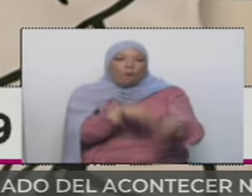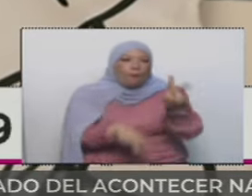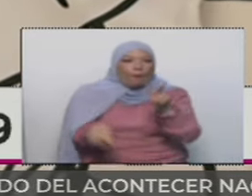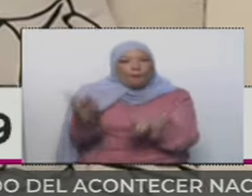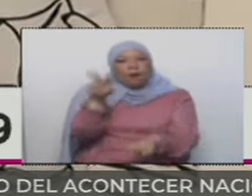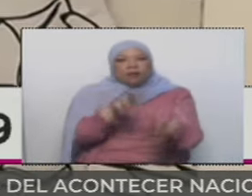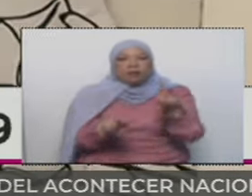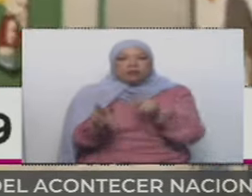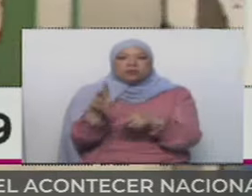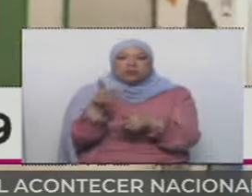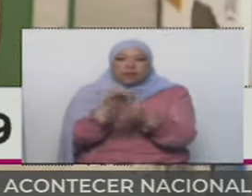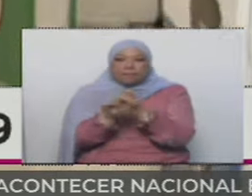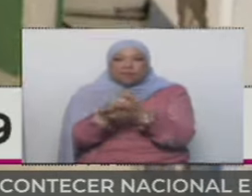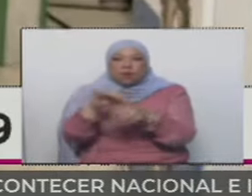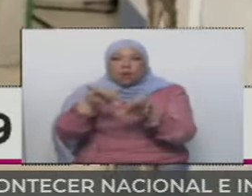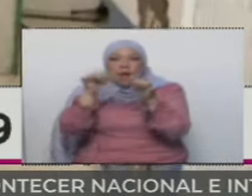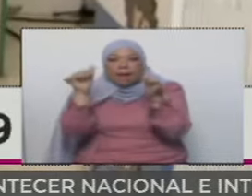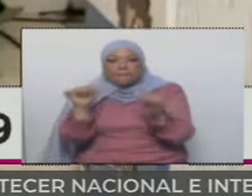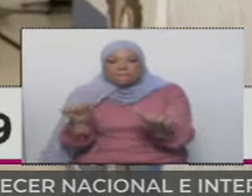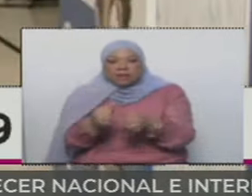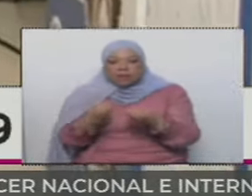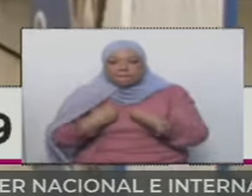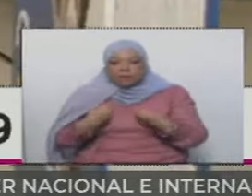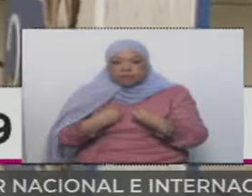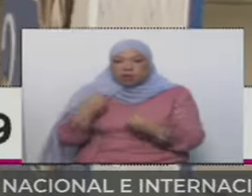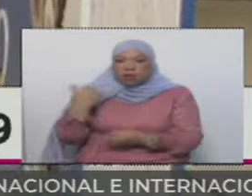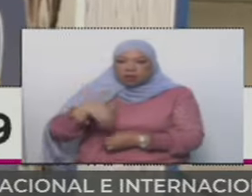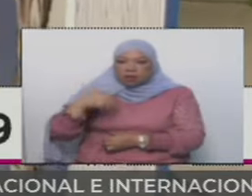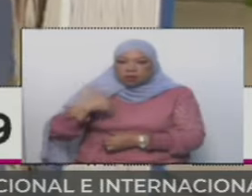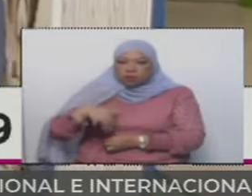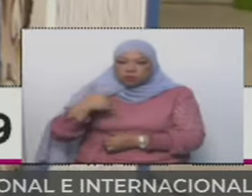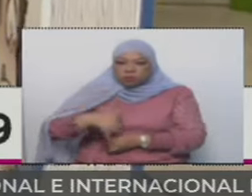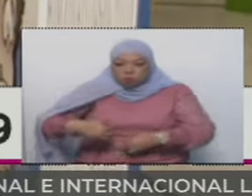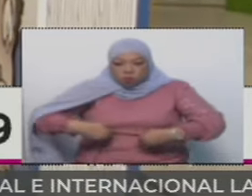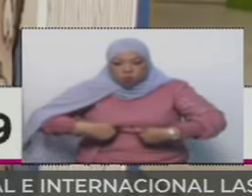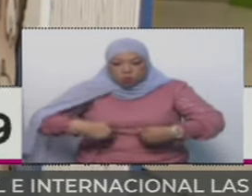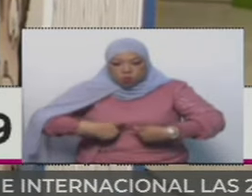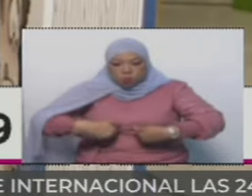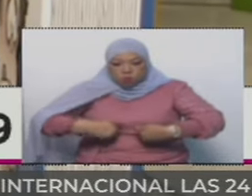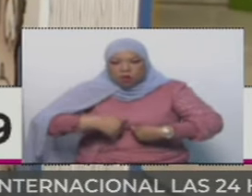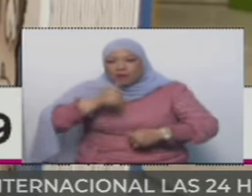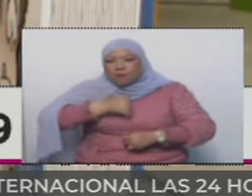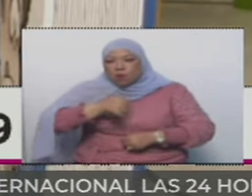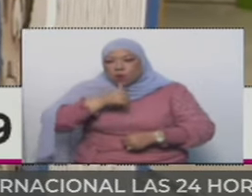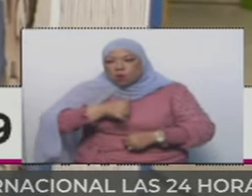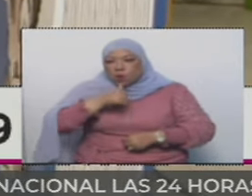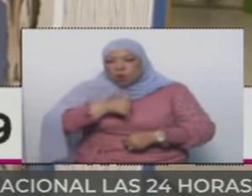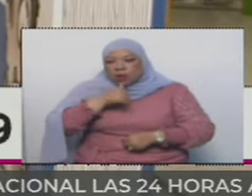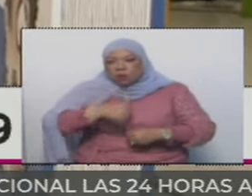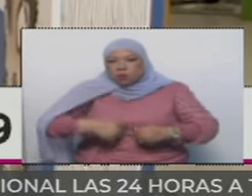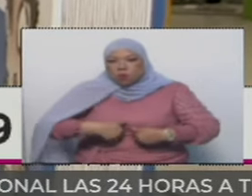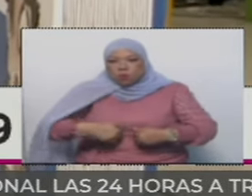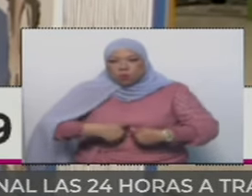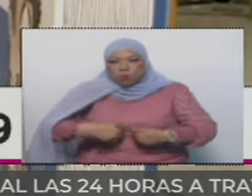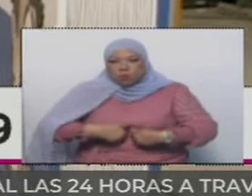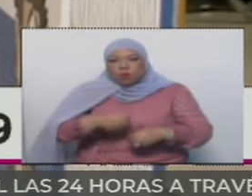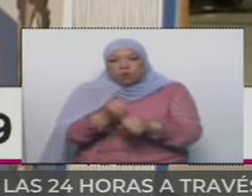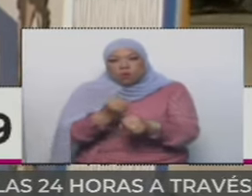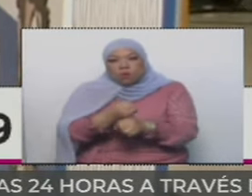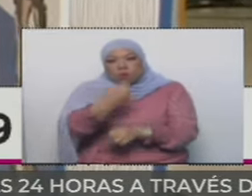Siquino nació, vivió en Argentina, sufrió, luchó, resistió en Argentina. Fue un gran